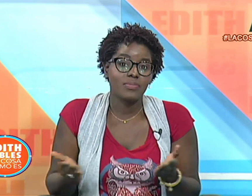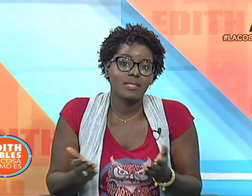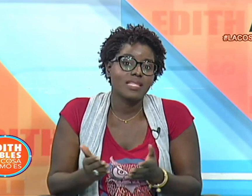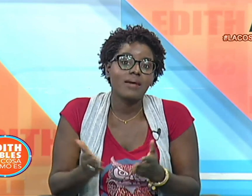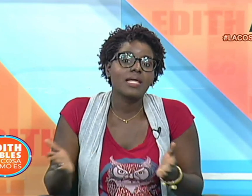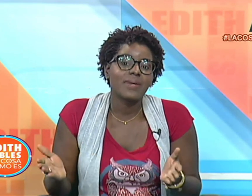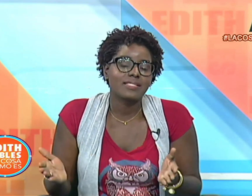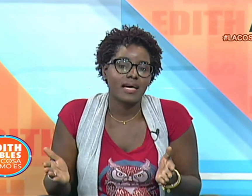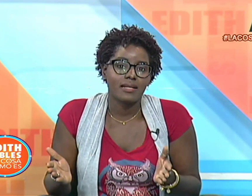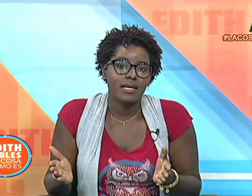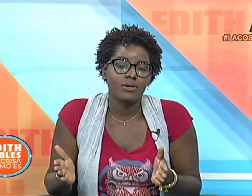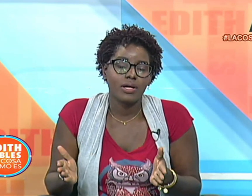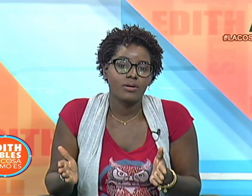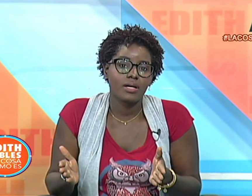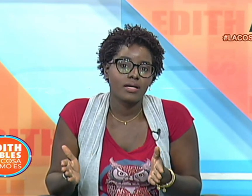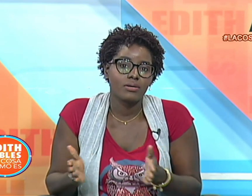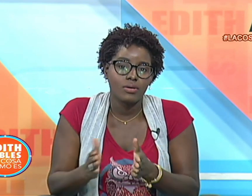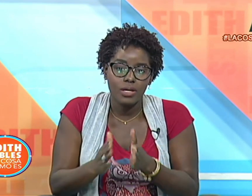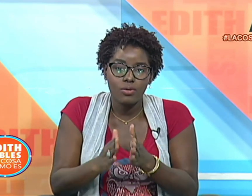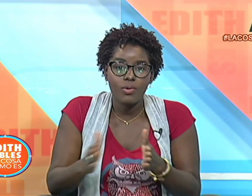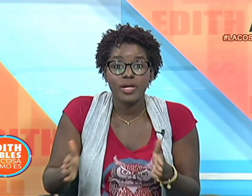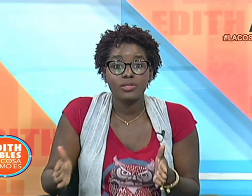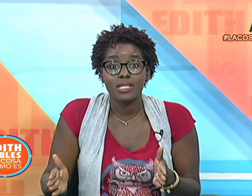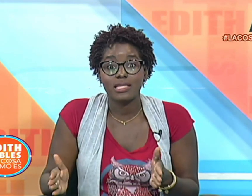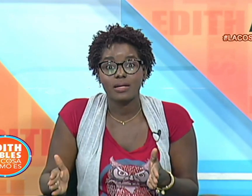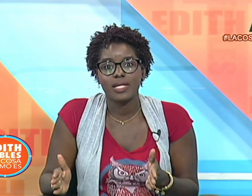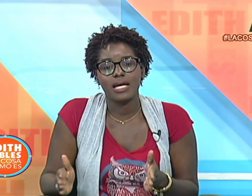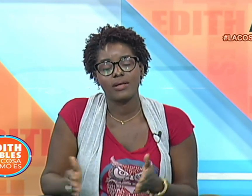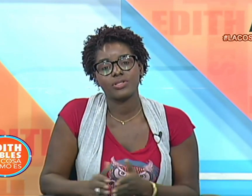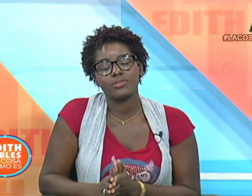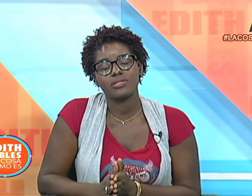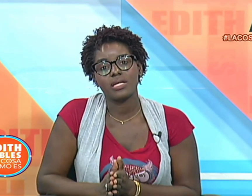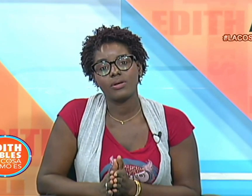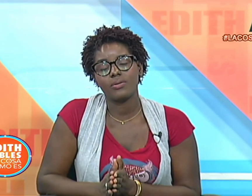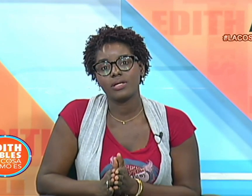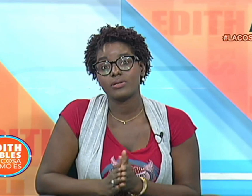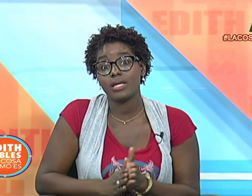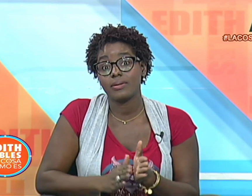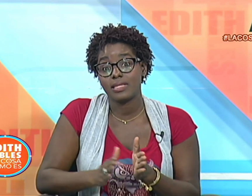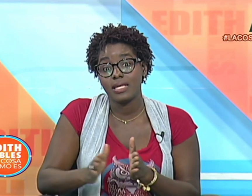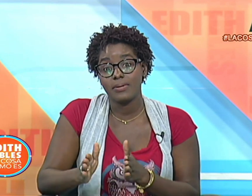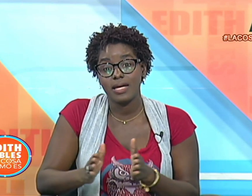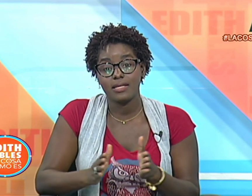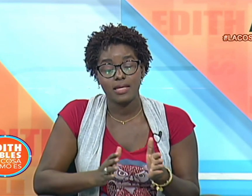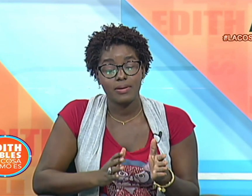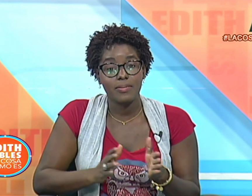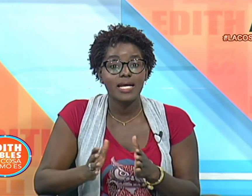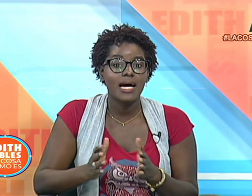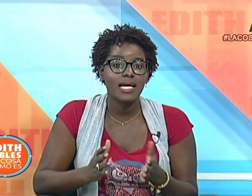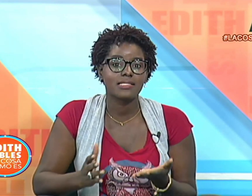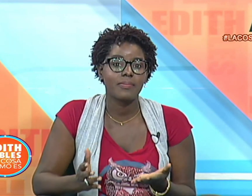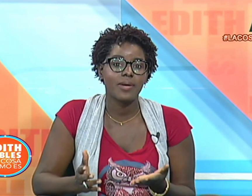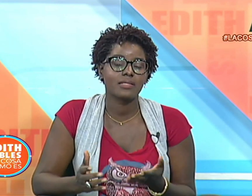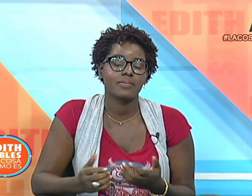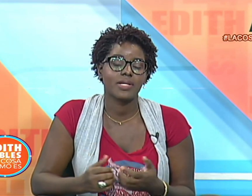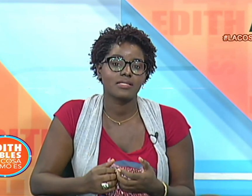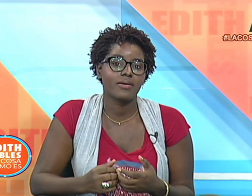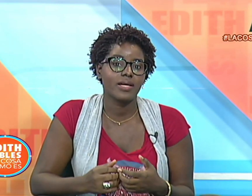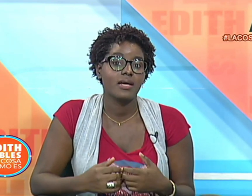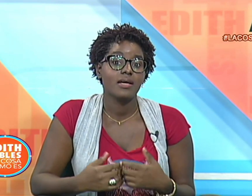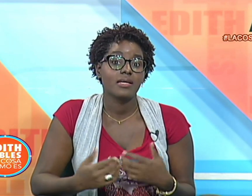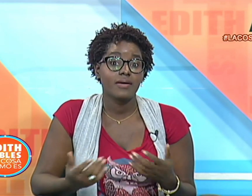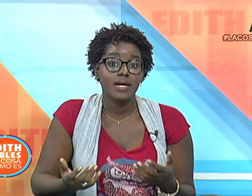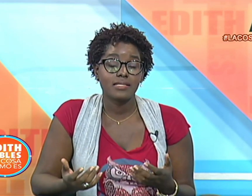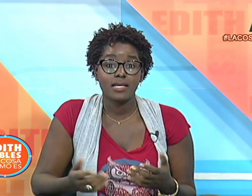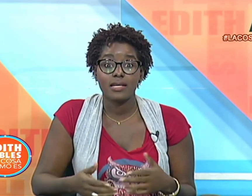debe de pasar en un momento determinado entonces el gobierno debe debe manejar esa parte para